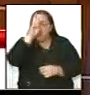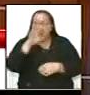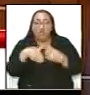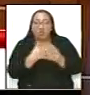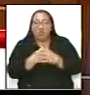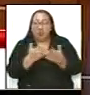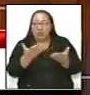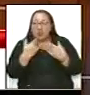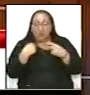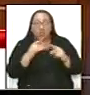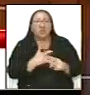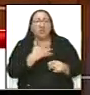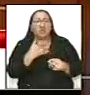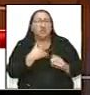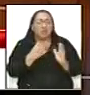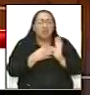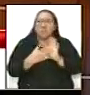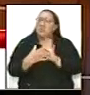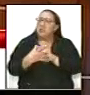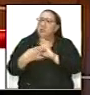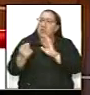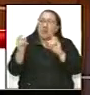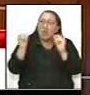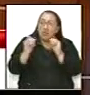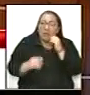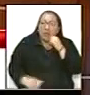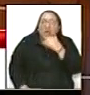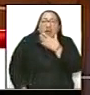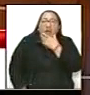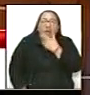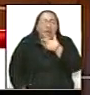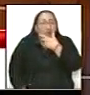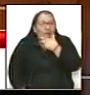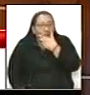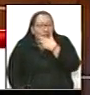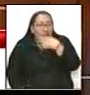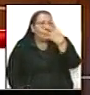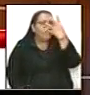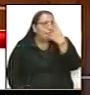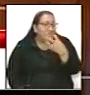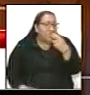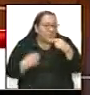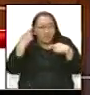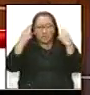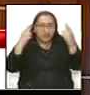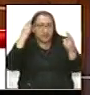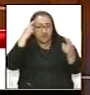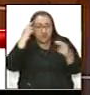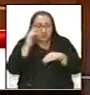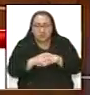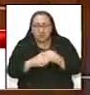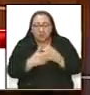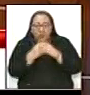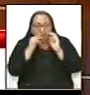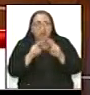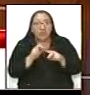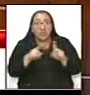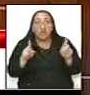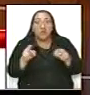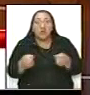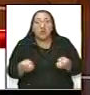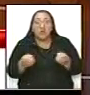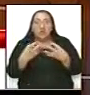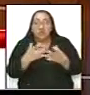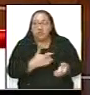Nos vemos y nos sentimos reflejados en esas escenas. Nos reímos, nos molestamos, reflexionamos sobre lo que estamos viendo, pero